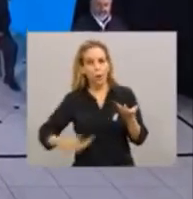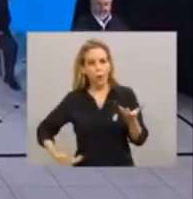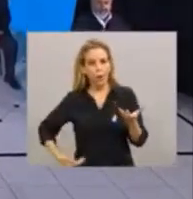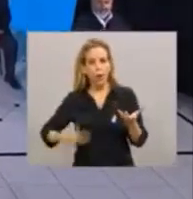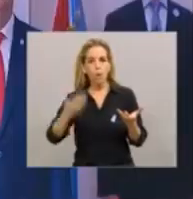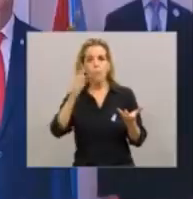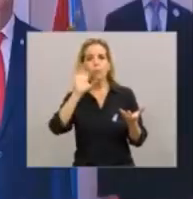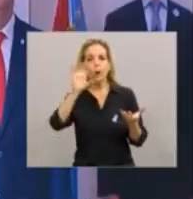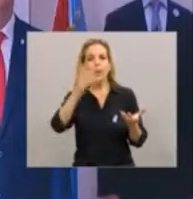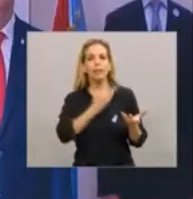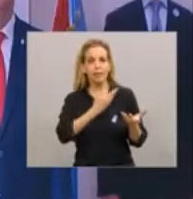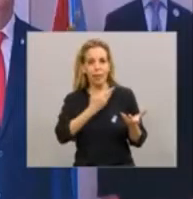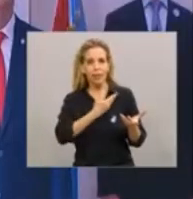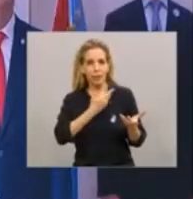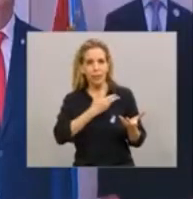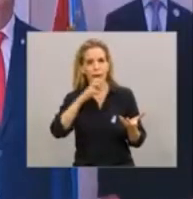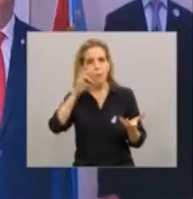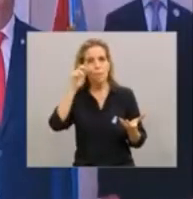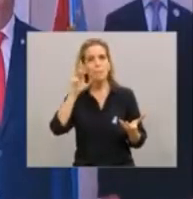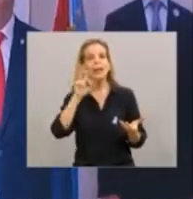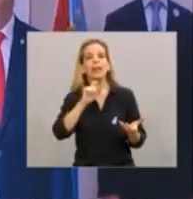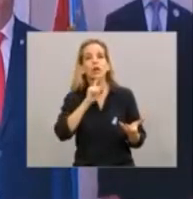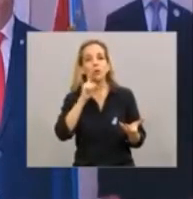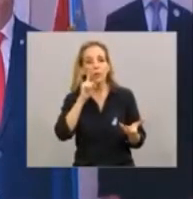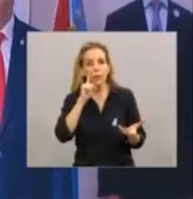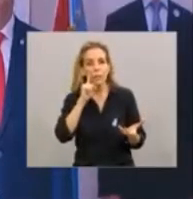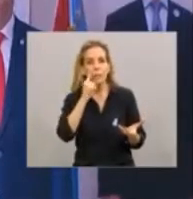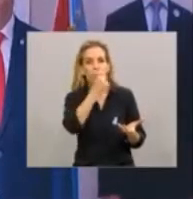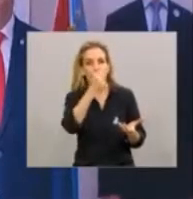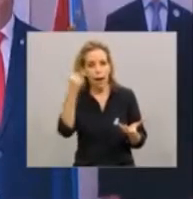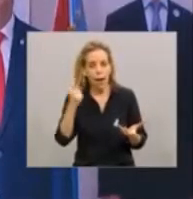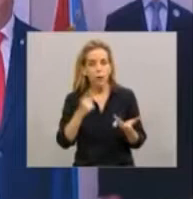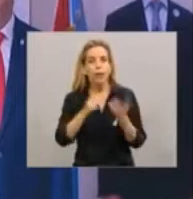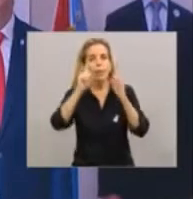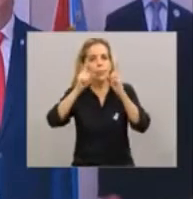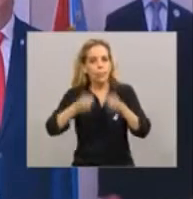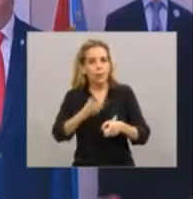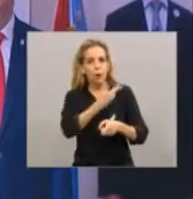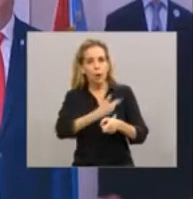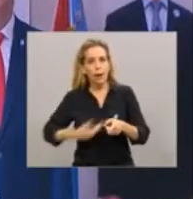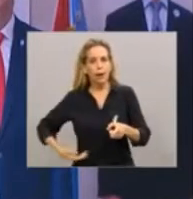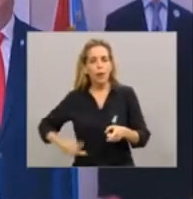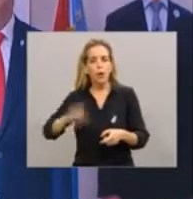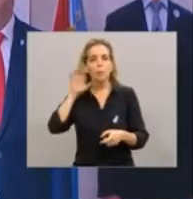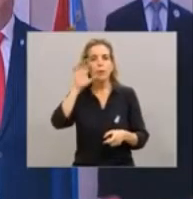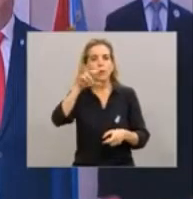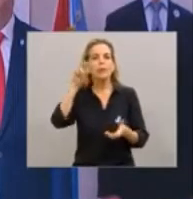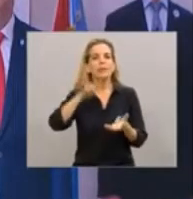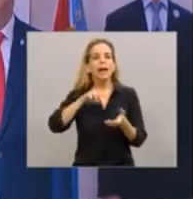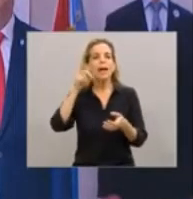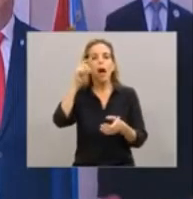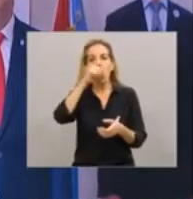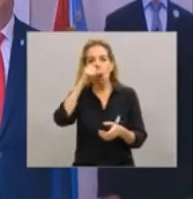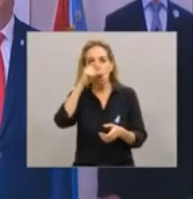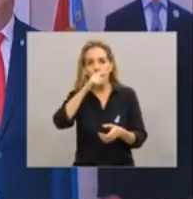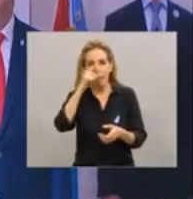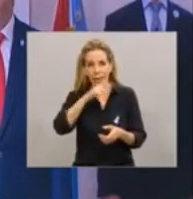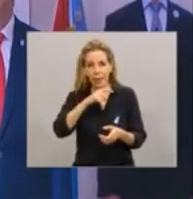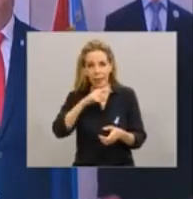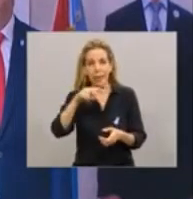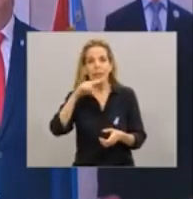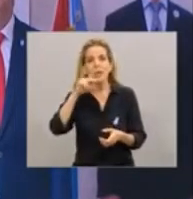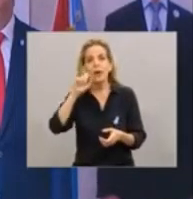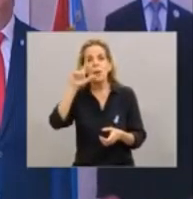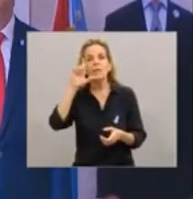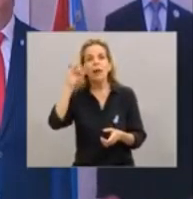santa fe omar perotti y también está el gobernador de corrientes gustavo valdés